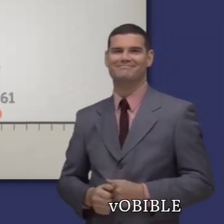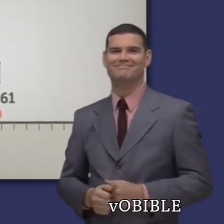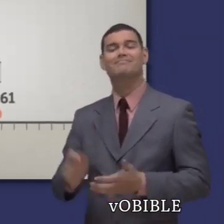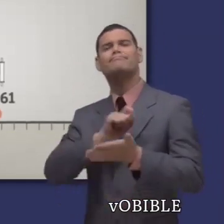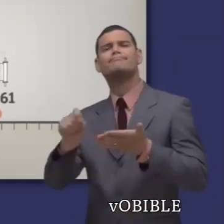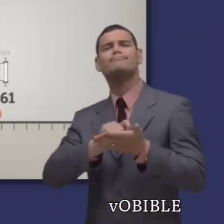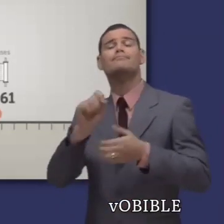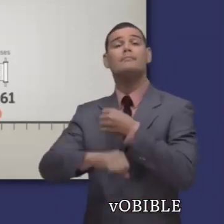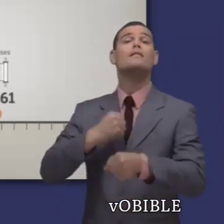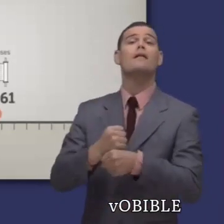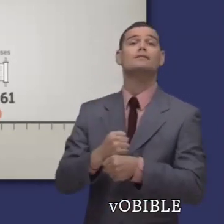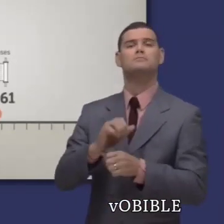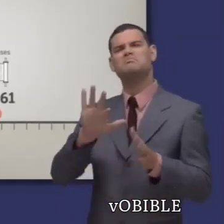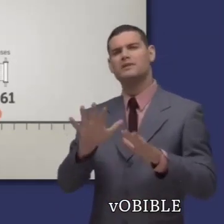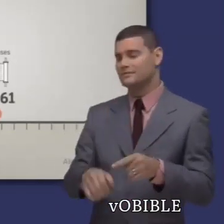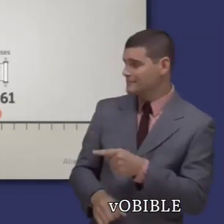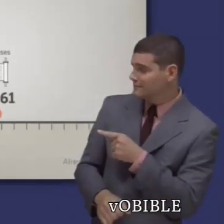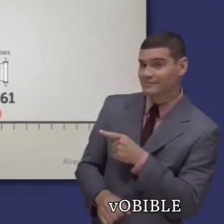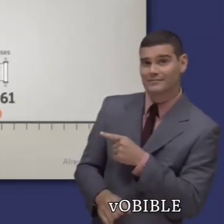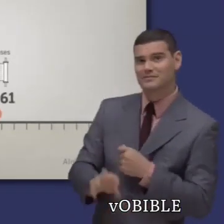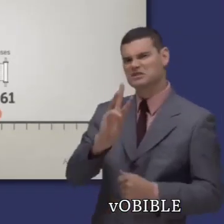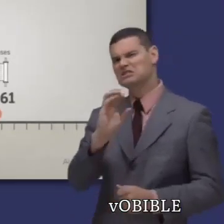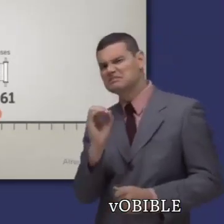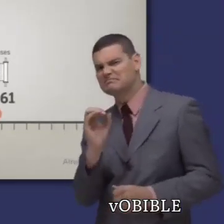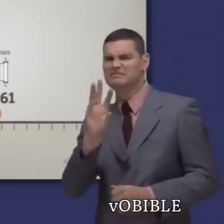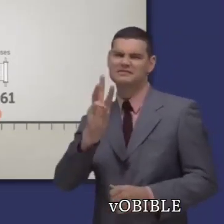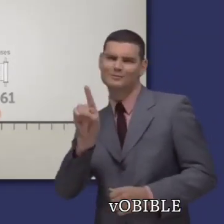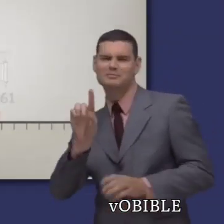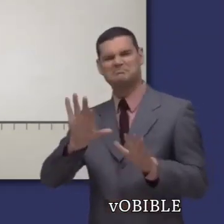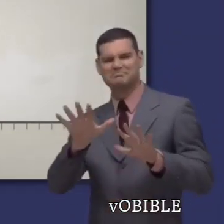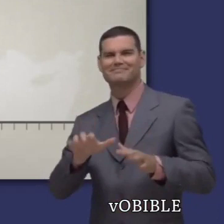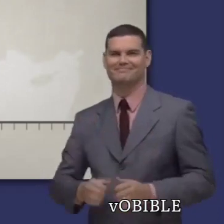La escribió alrededor del año 60 o 61.